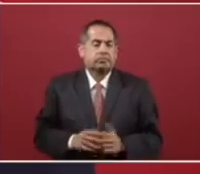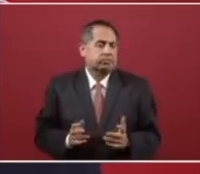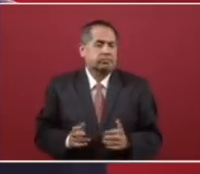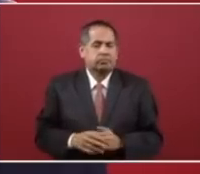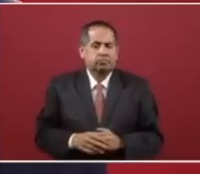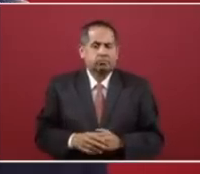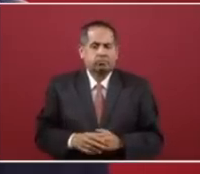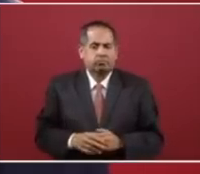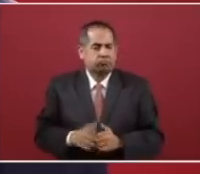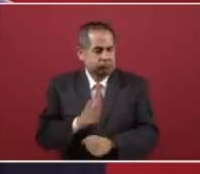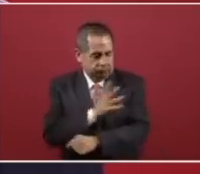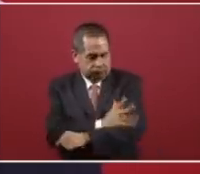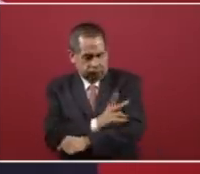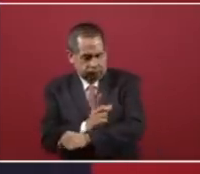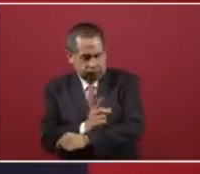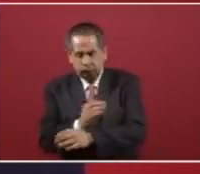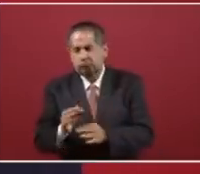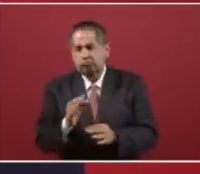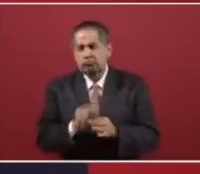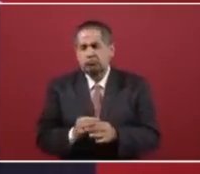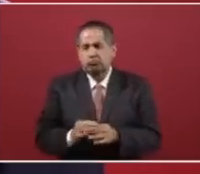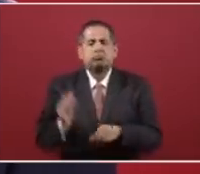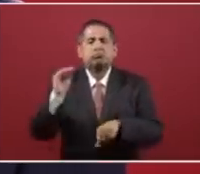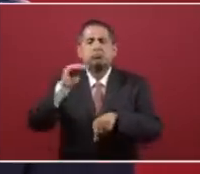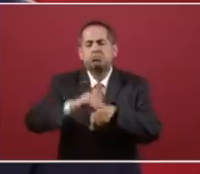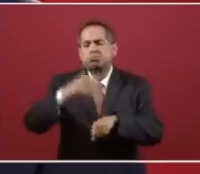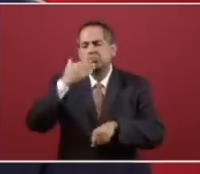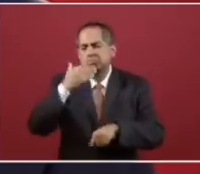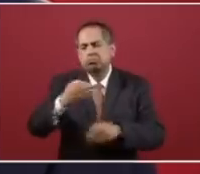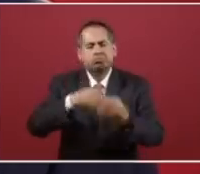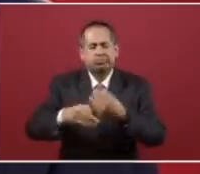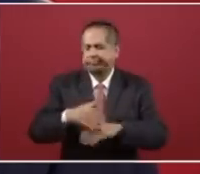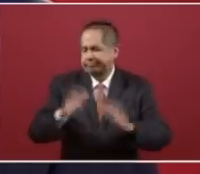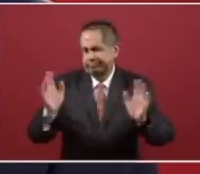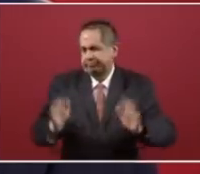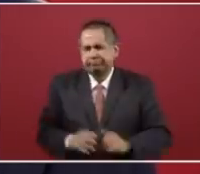que actuemos con honestidad aportarnos bien todos